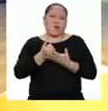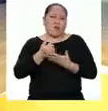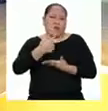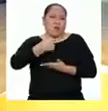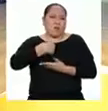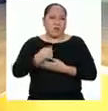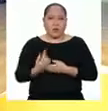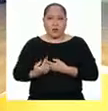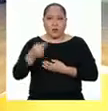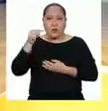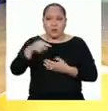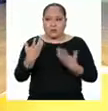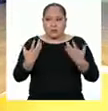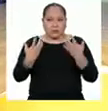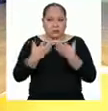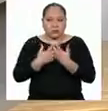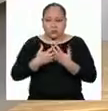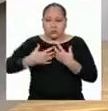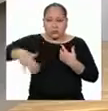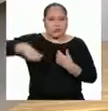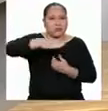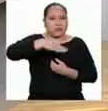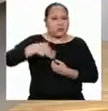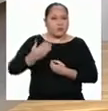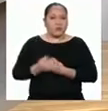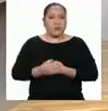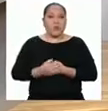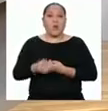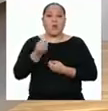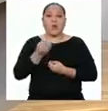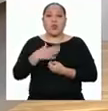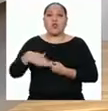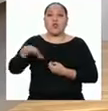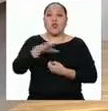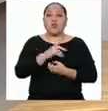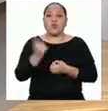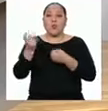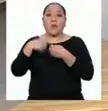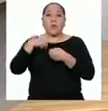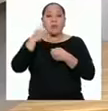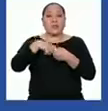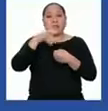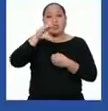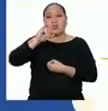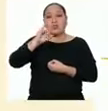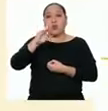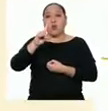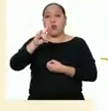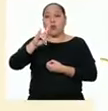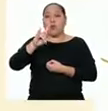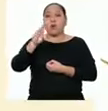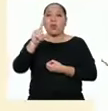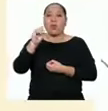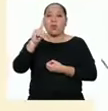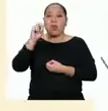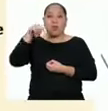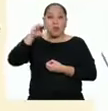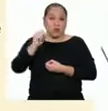conmigo. Tiene mucho que ver con nosotros, porque todos somos ciudadanas y ciudadanos.